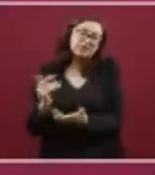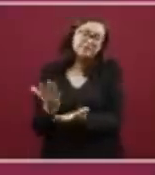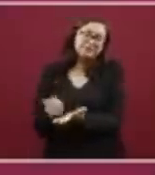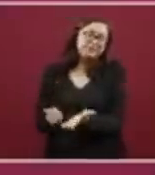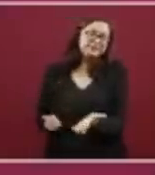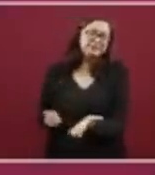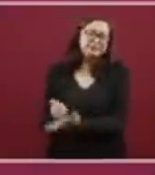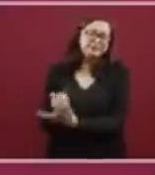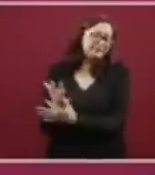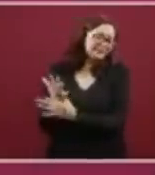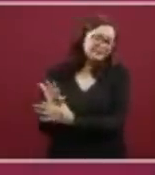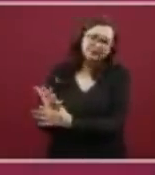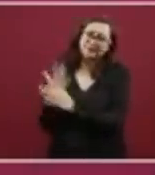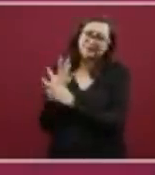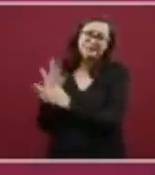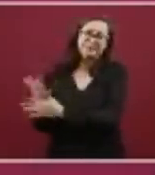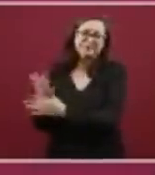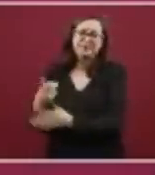debe de